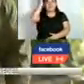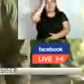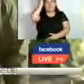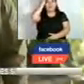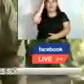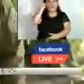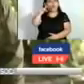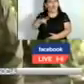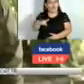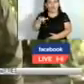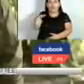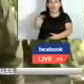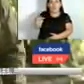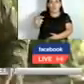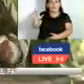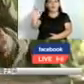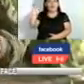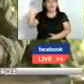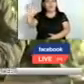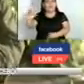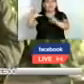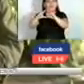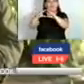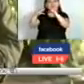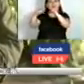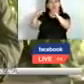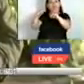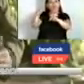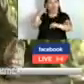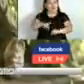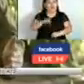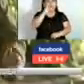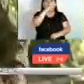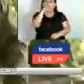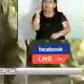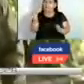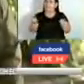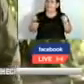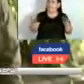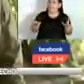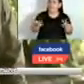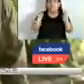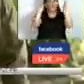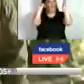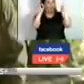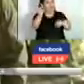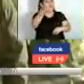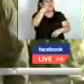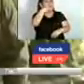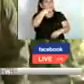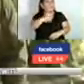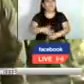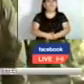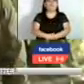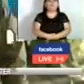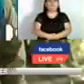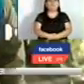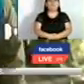Conoceremos un rinconcito nicaragüense en tierra salvadoreña, claro, gastronómicamente hablando.